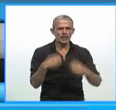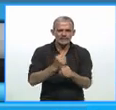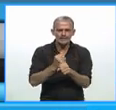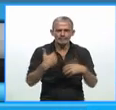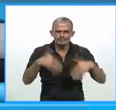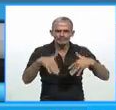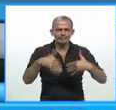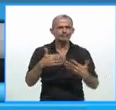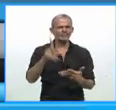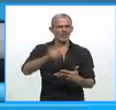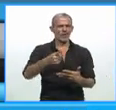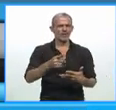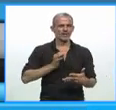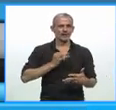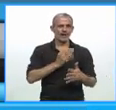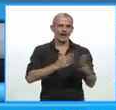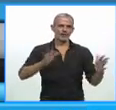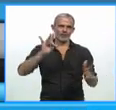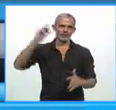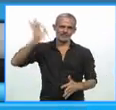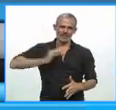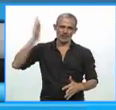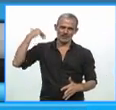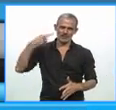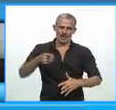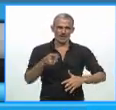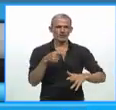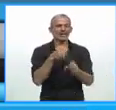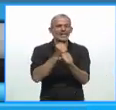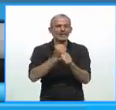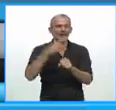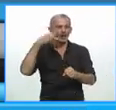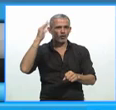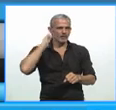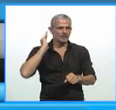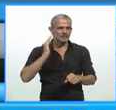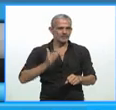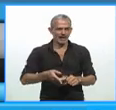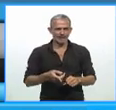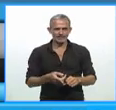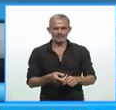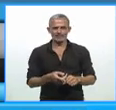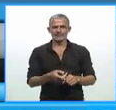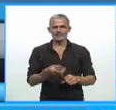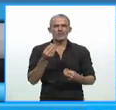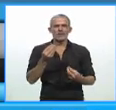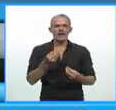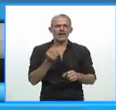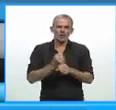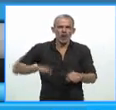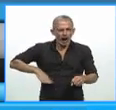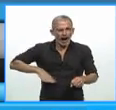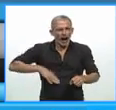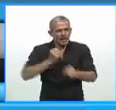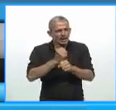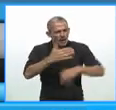Ganas de... tuvimos un año duro nosotros este año y este año hay que trabajar mucho en el 2016. Así que con muchas ganas de laburar. Más que nada,